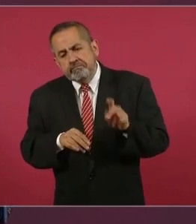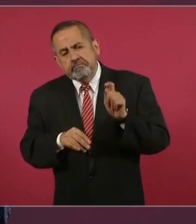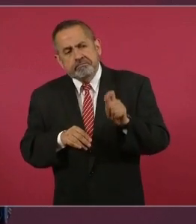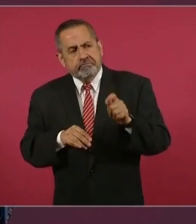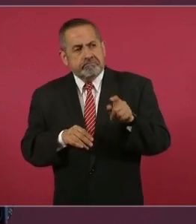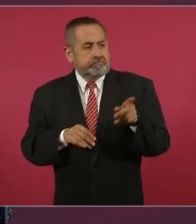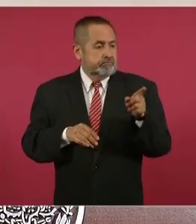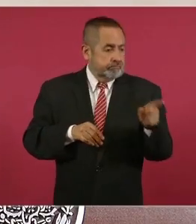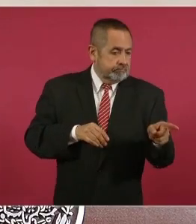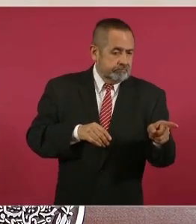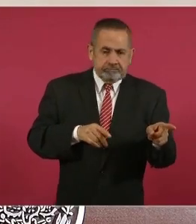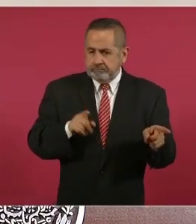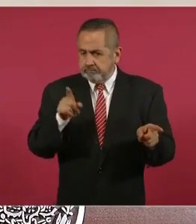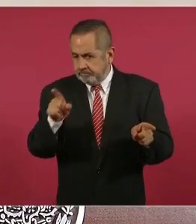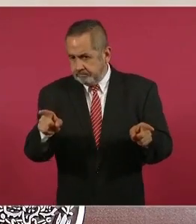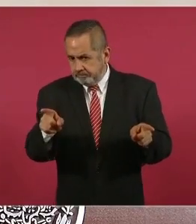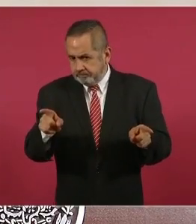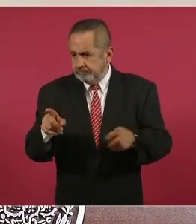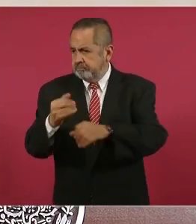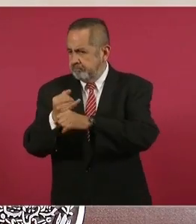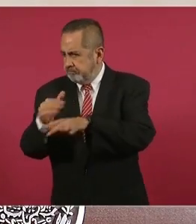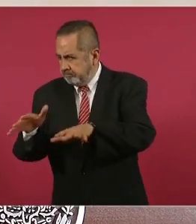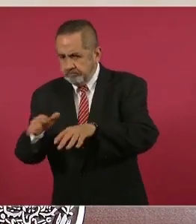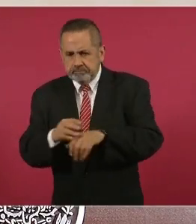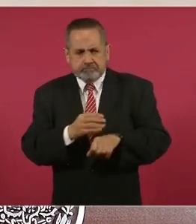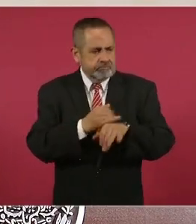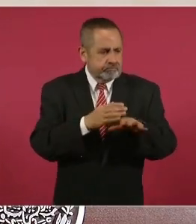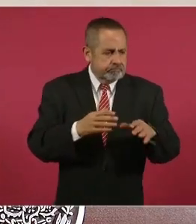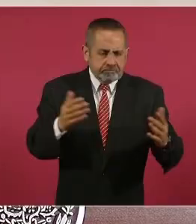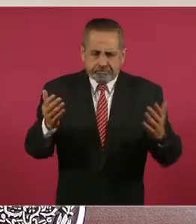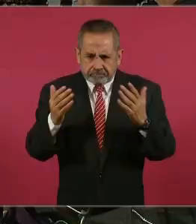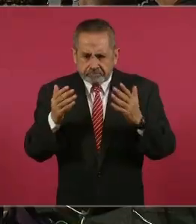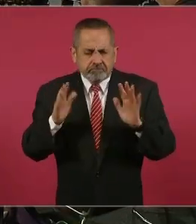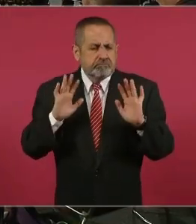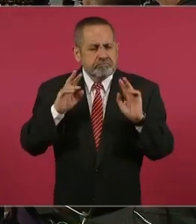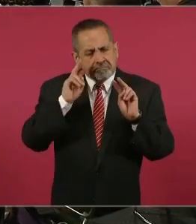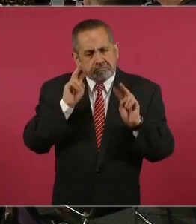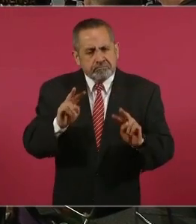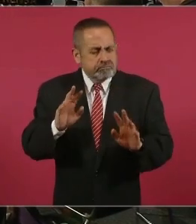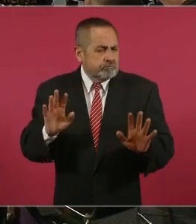las partes de cómo está la situación.